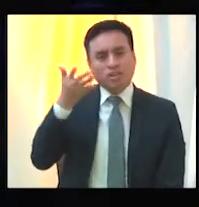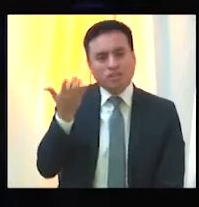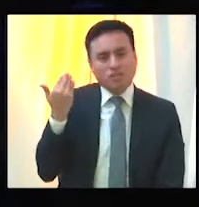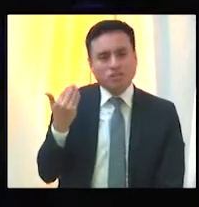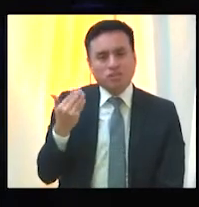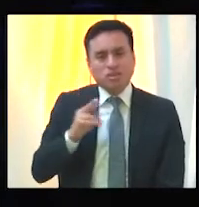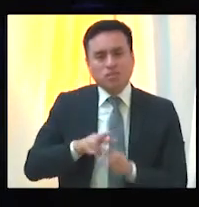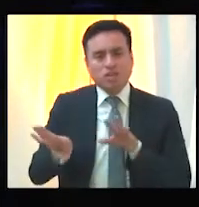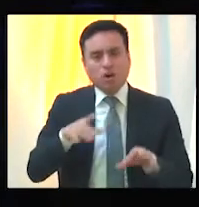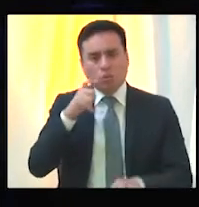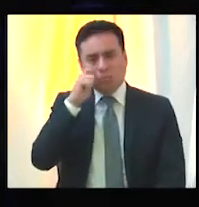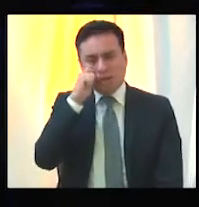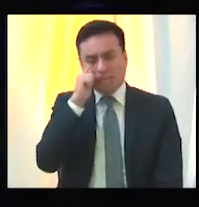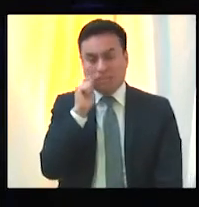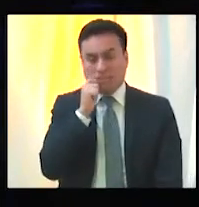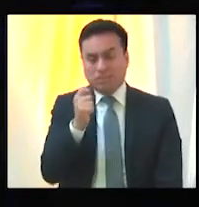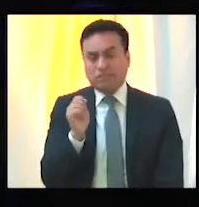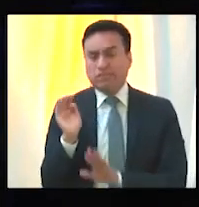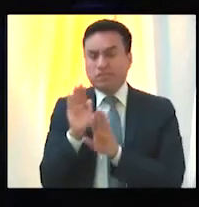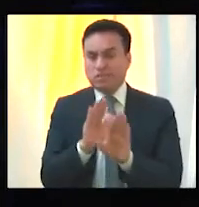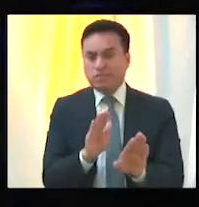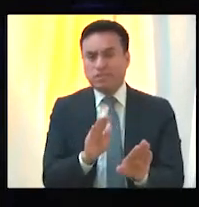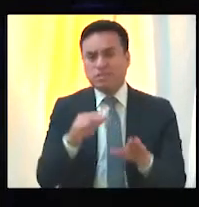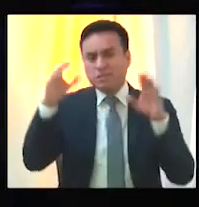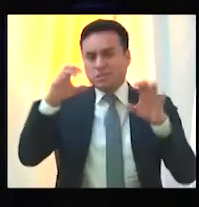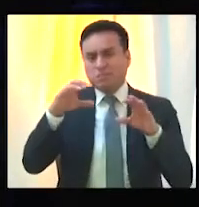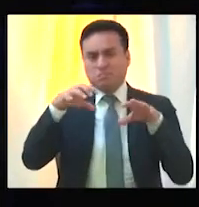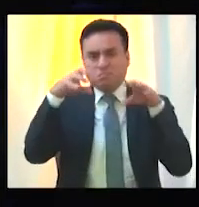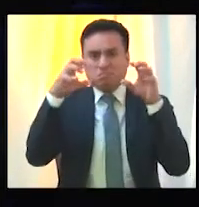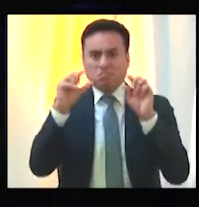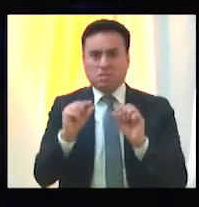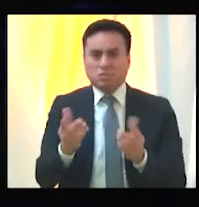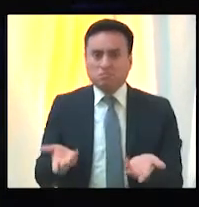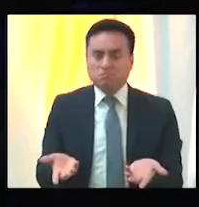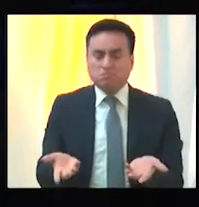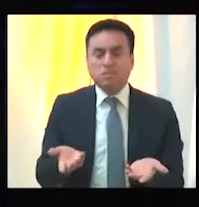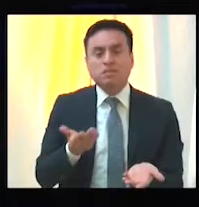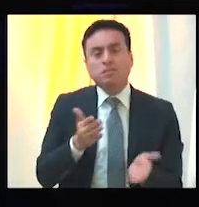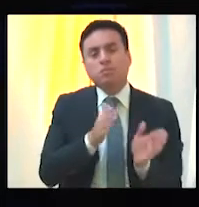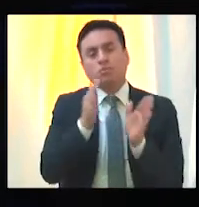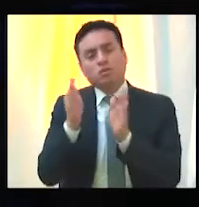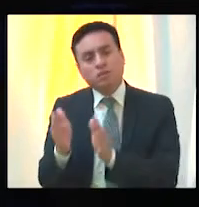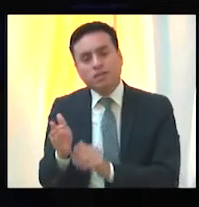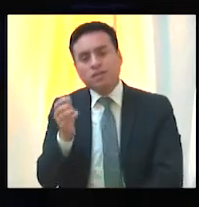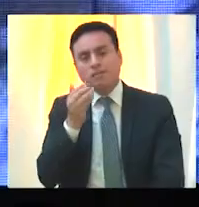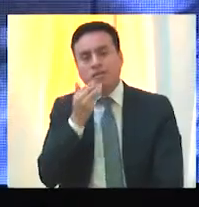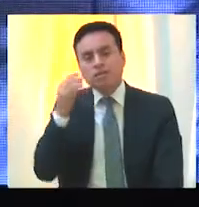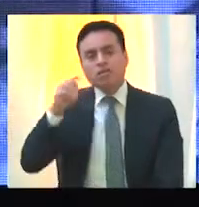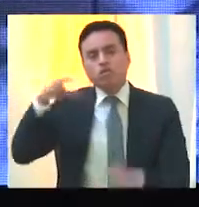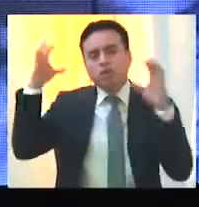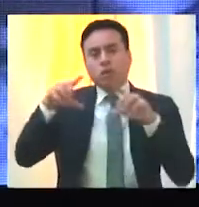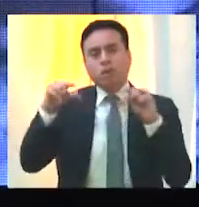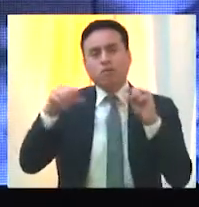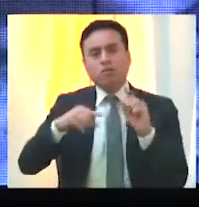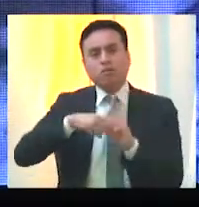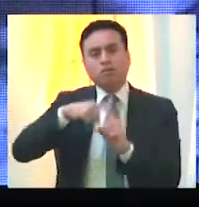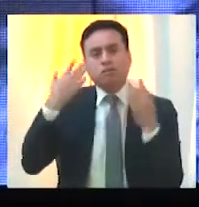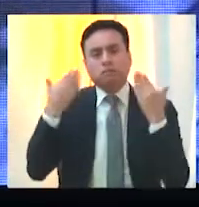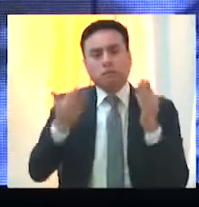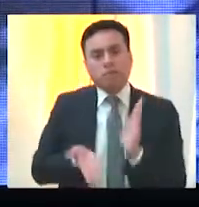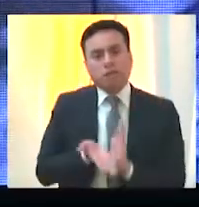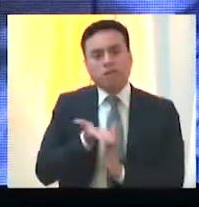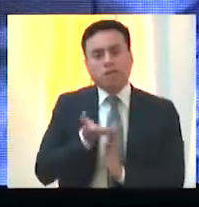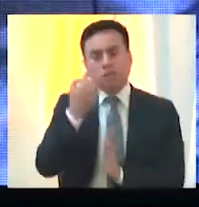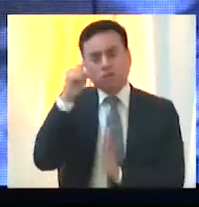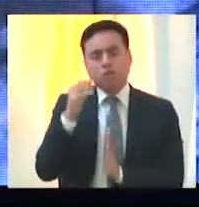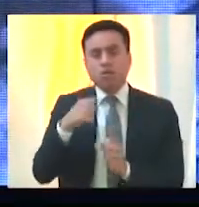una actividad humana a la cual sea favorecida por tener menos precipitaciones. Por otra parte, menos lluvia y más temperatura, no lo estoy mostrando acá,